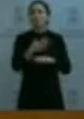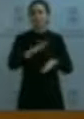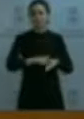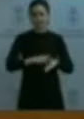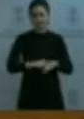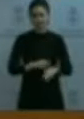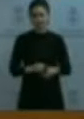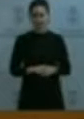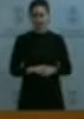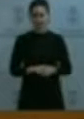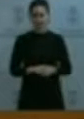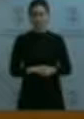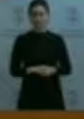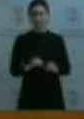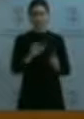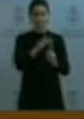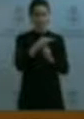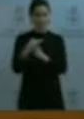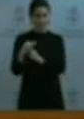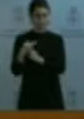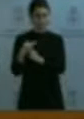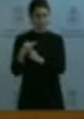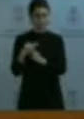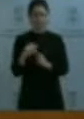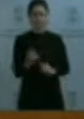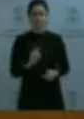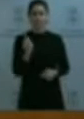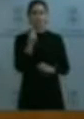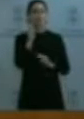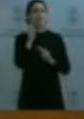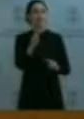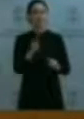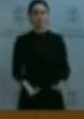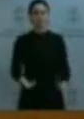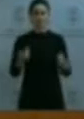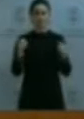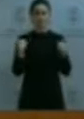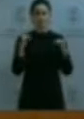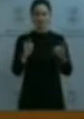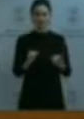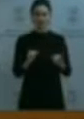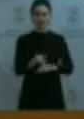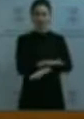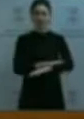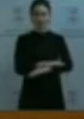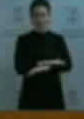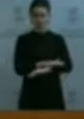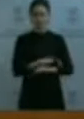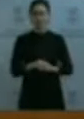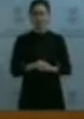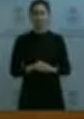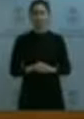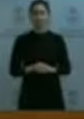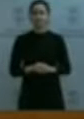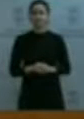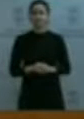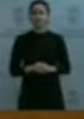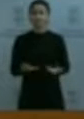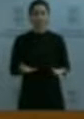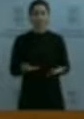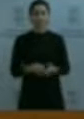que nosotros vemos una responsabilidad por parte de la Administración, y que sea mayor o sea menor,